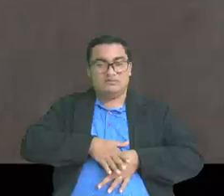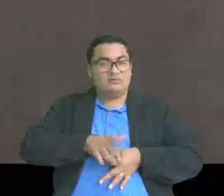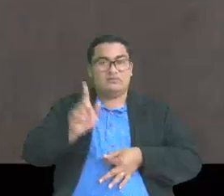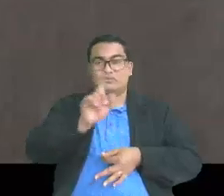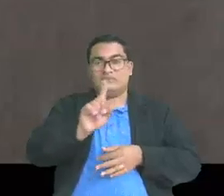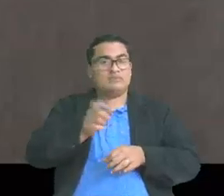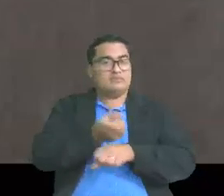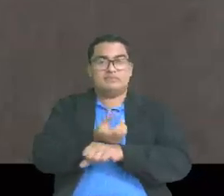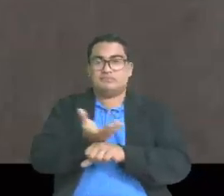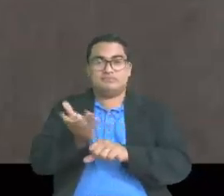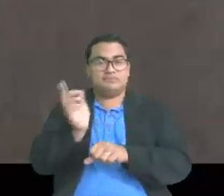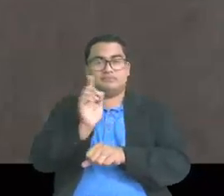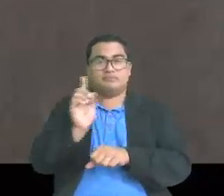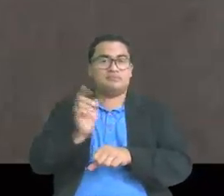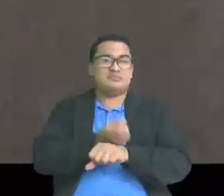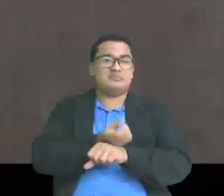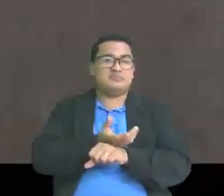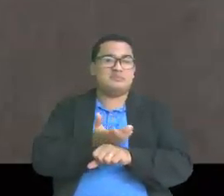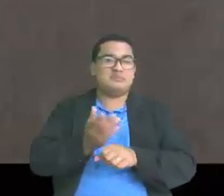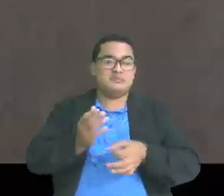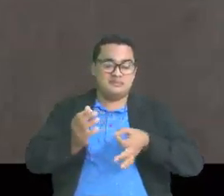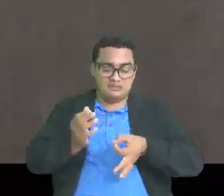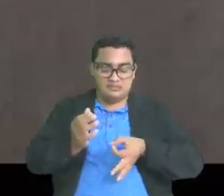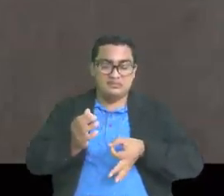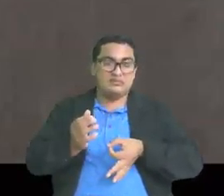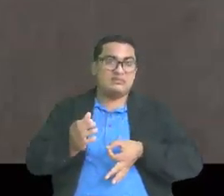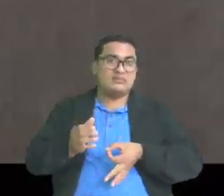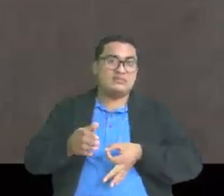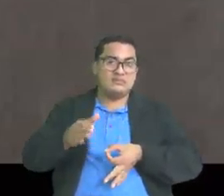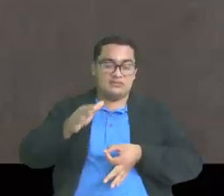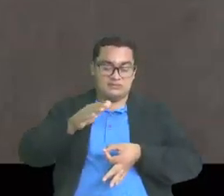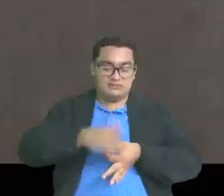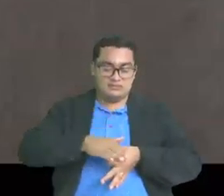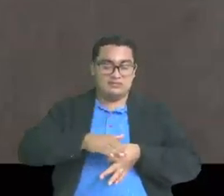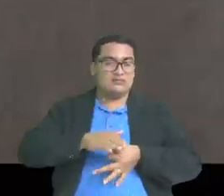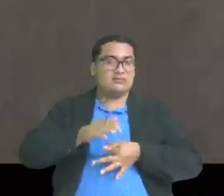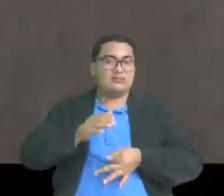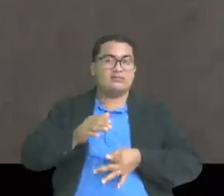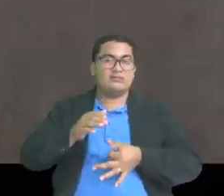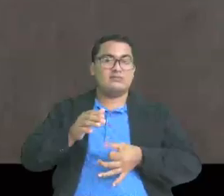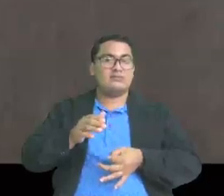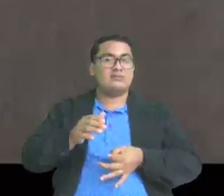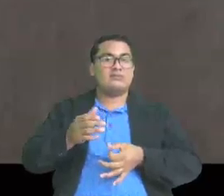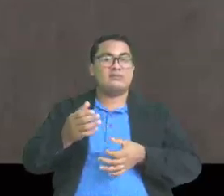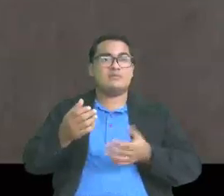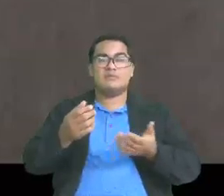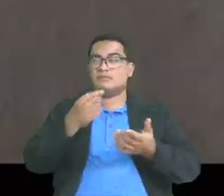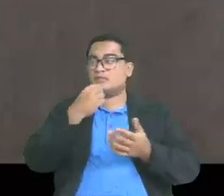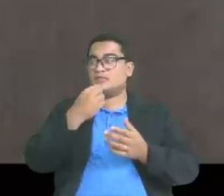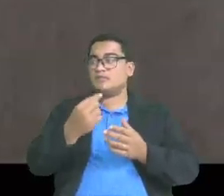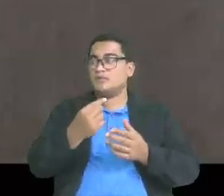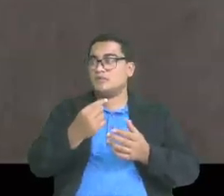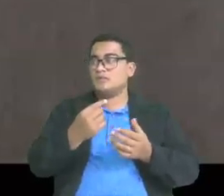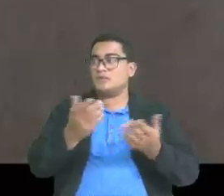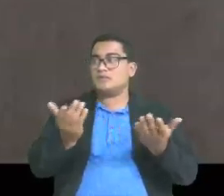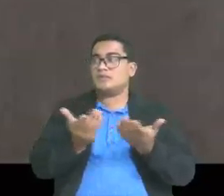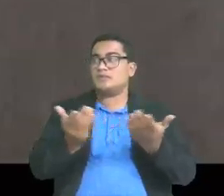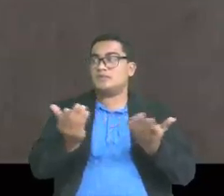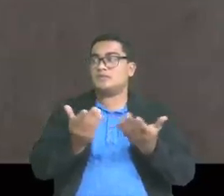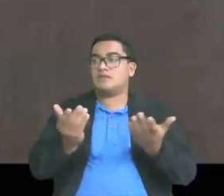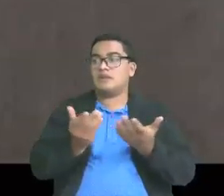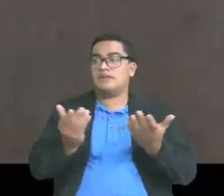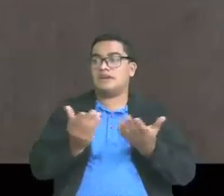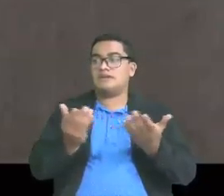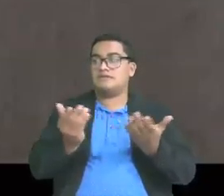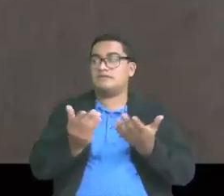es recomendable, porque si nosotros tenemos el orificio y le ponemos algo ahí, no va a poder hacer el ejercicio de cierre. Sí. Entonces, lo que vamos hasta a hacer es sebo, creo que le ponen las manos.